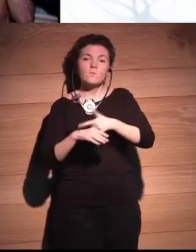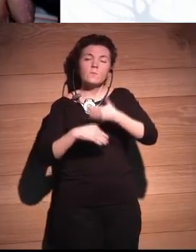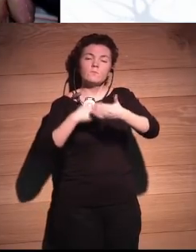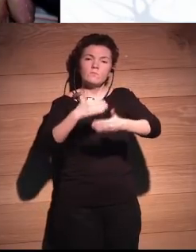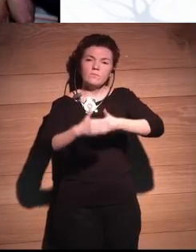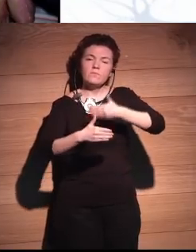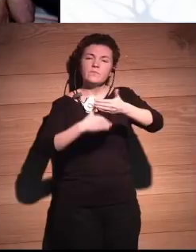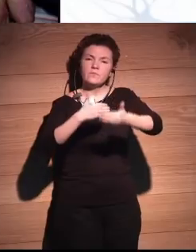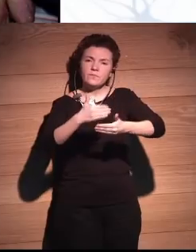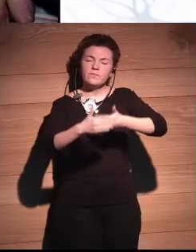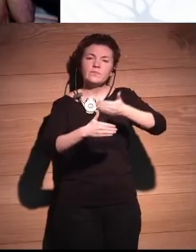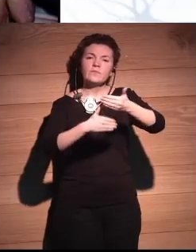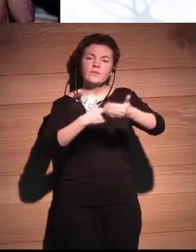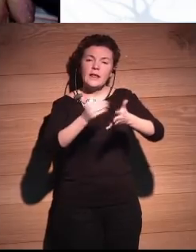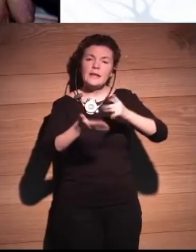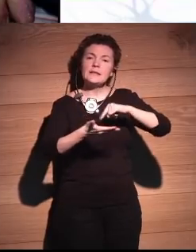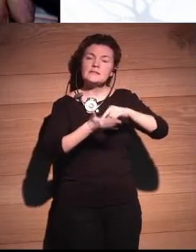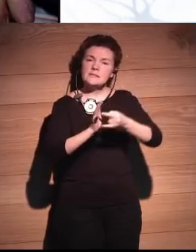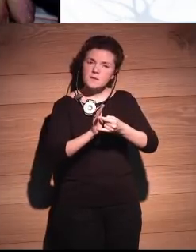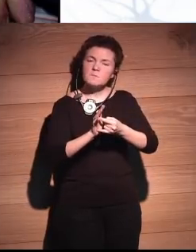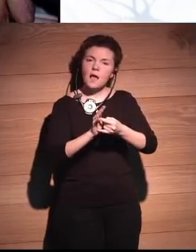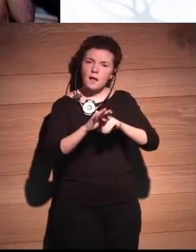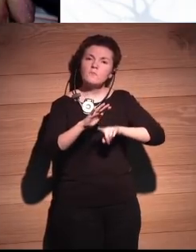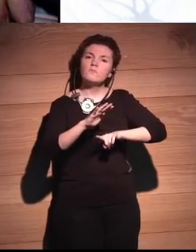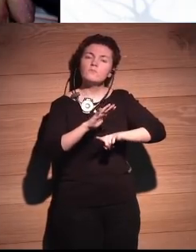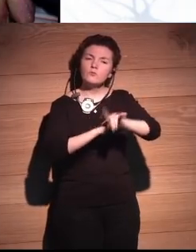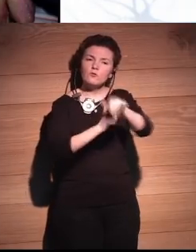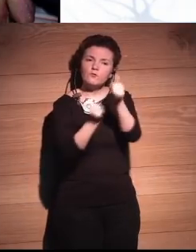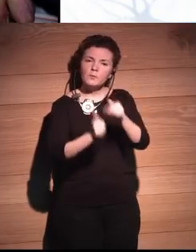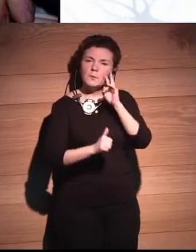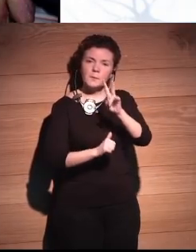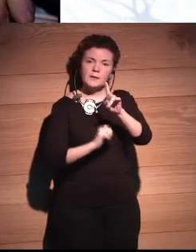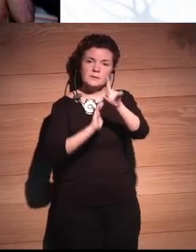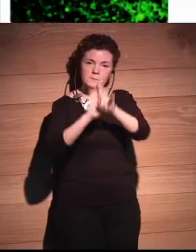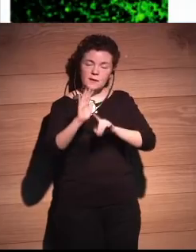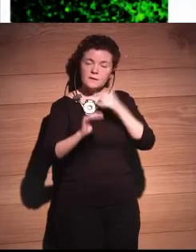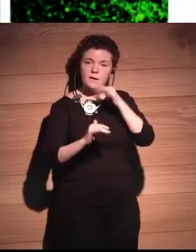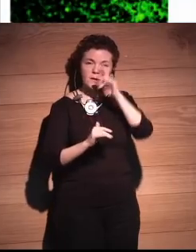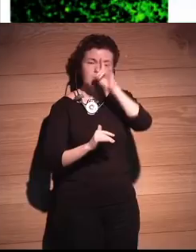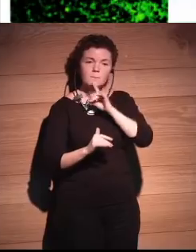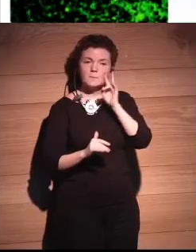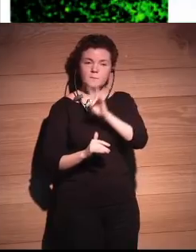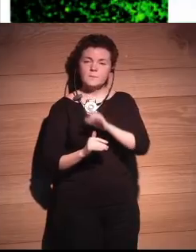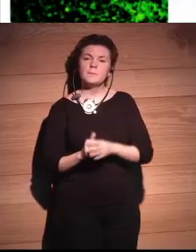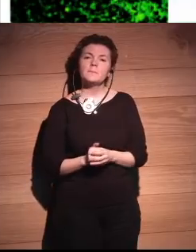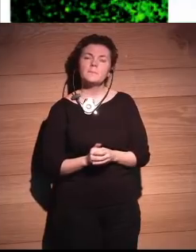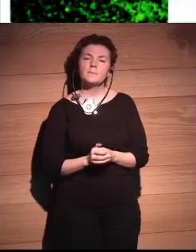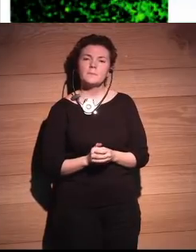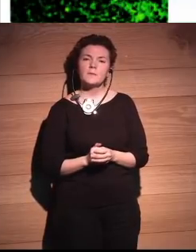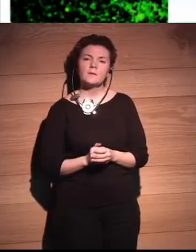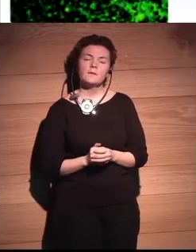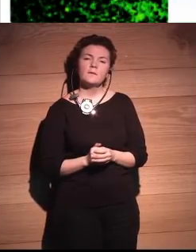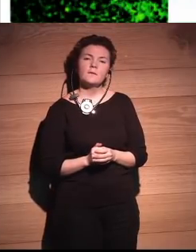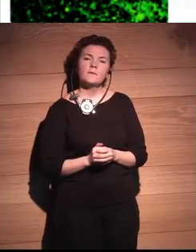del tiempo el sistema pues evolucionó de la forma que podéis ver en las imágenes, tal y como se ve en la propia diapositiva.